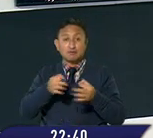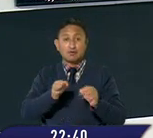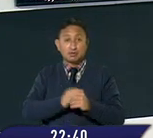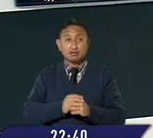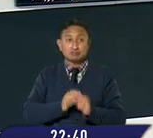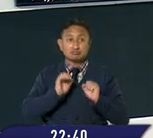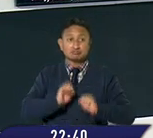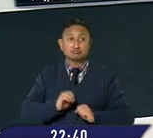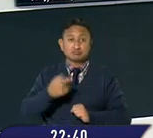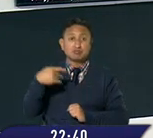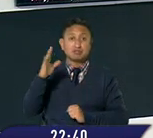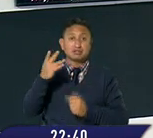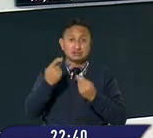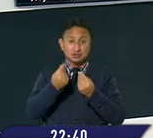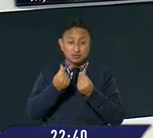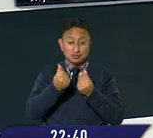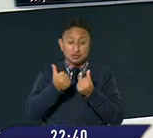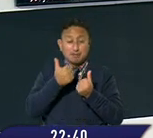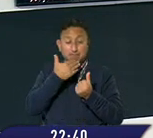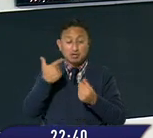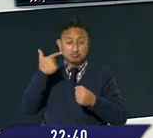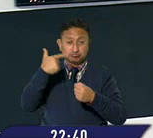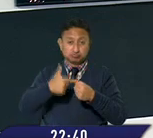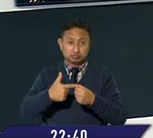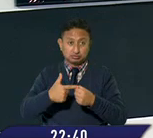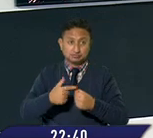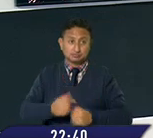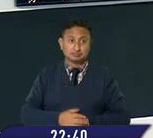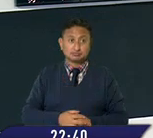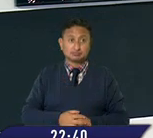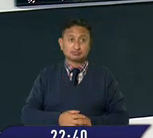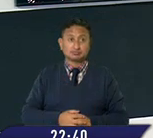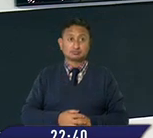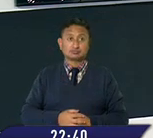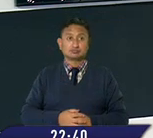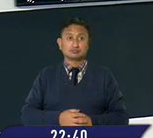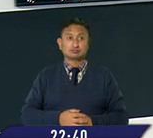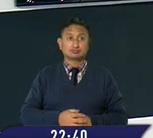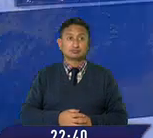mayor calidad y a mejor precio del que existe en el país.